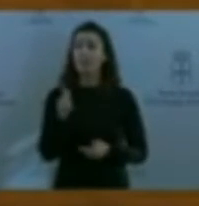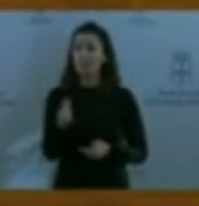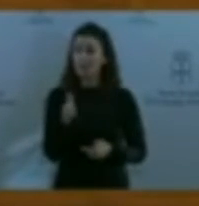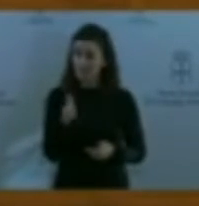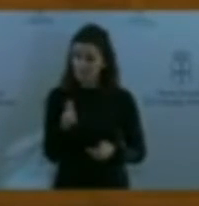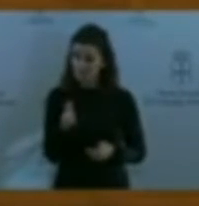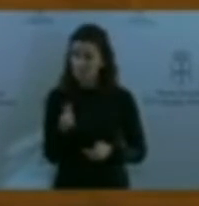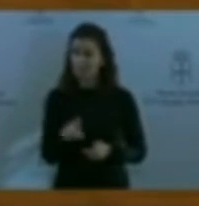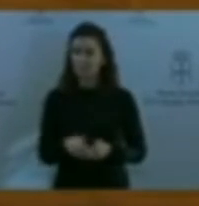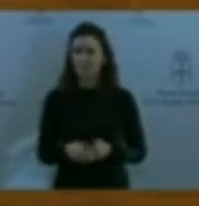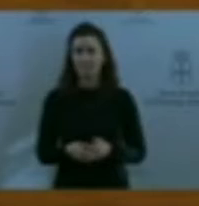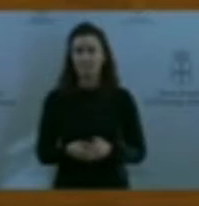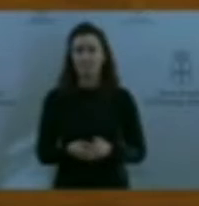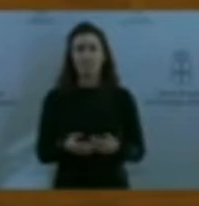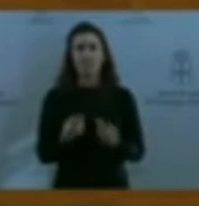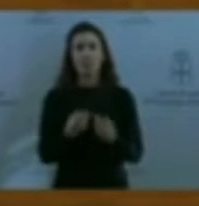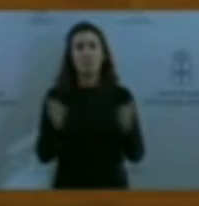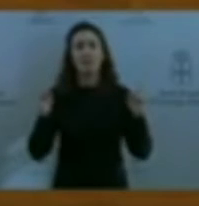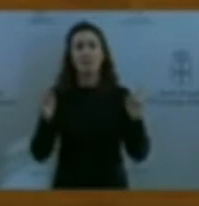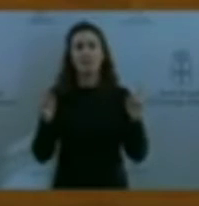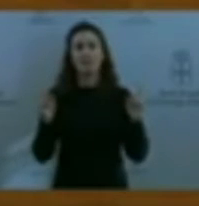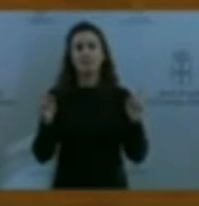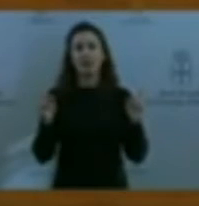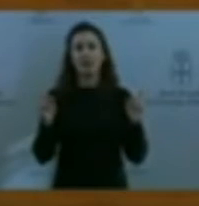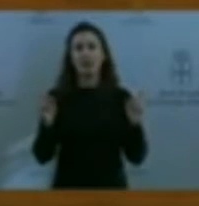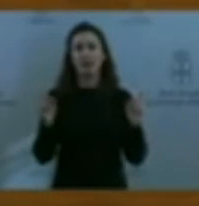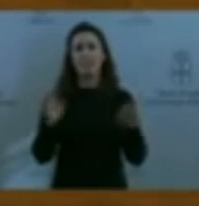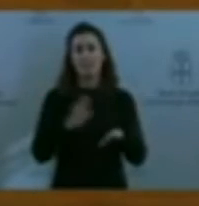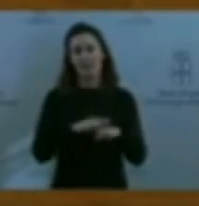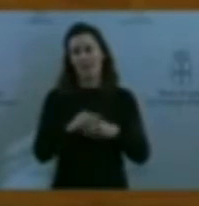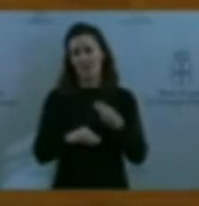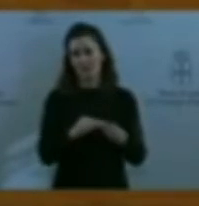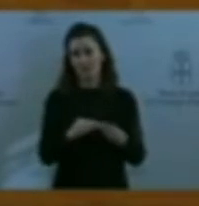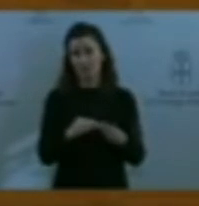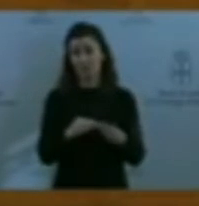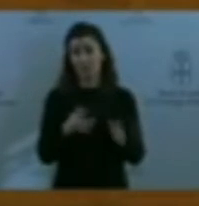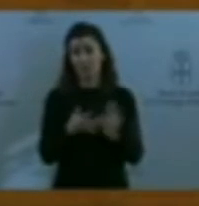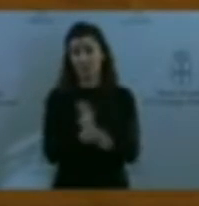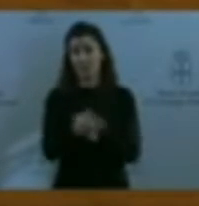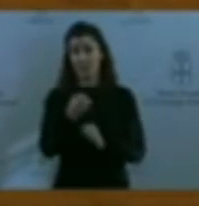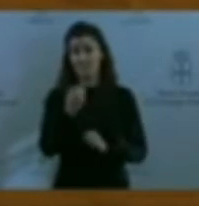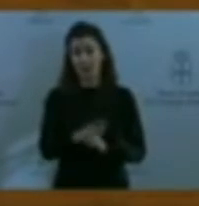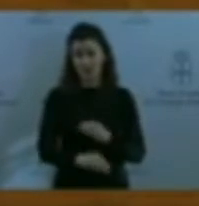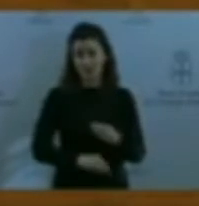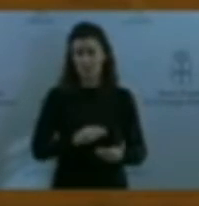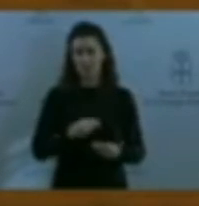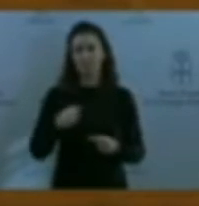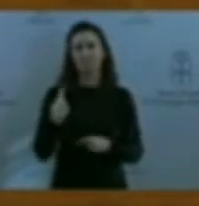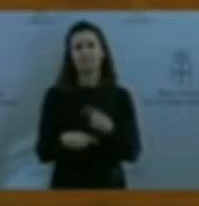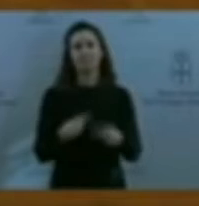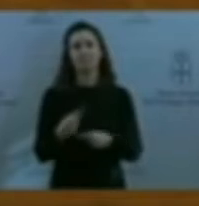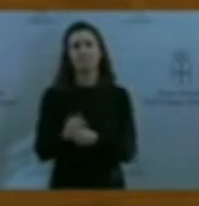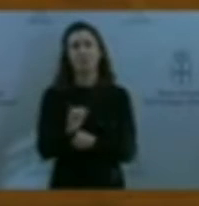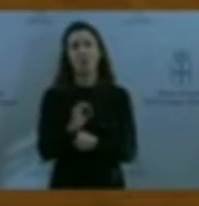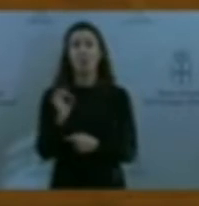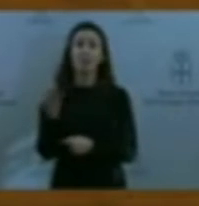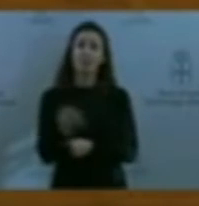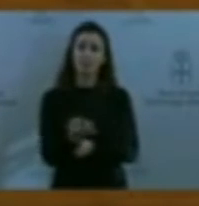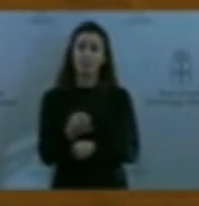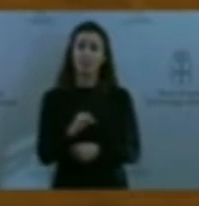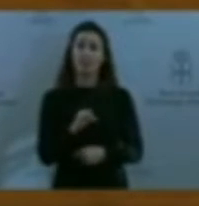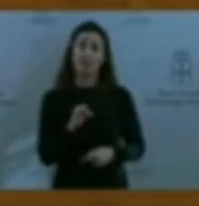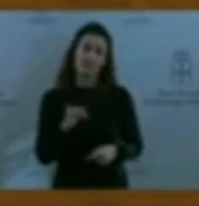el hecho de que no se lleve a cabo, su falta de efecto, tiene unas consecuencias, o debería tenerlas. Otro día y en otro momento